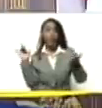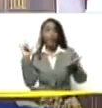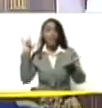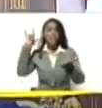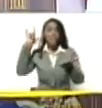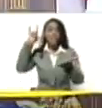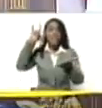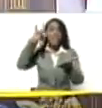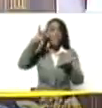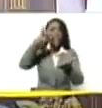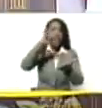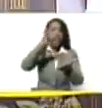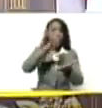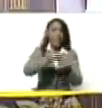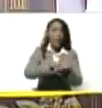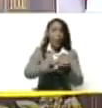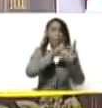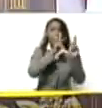la lanzadora